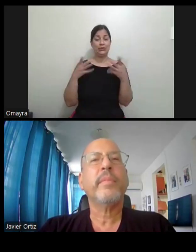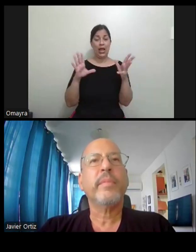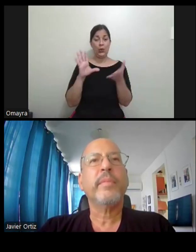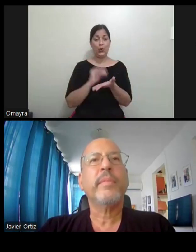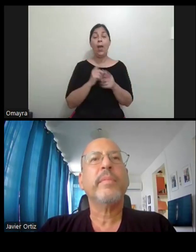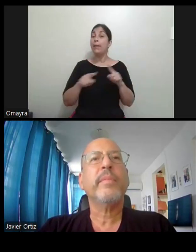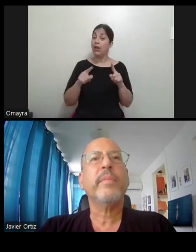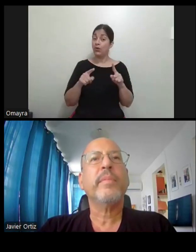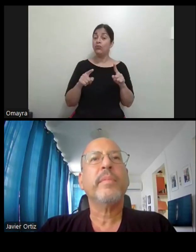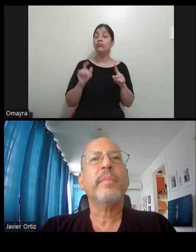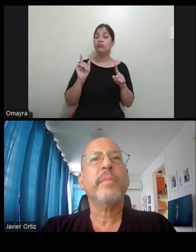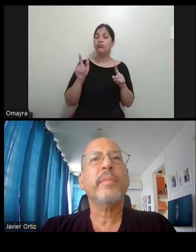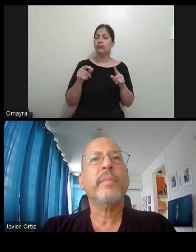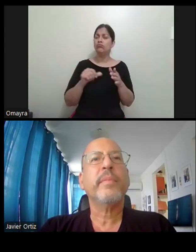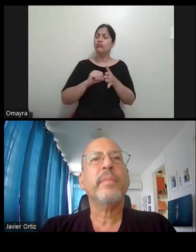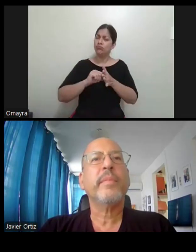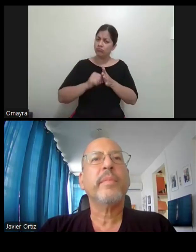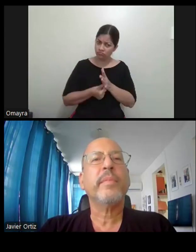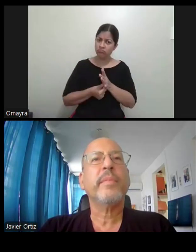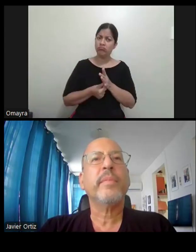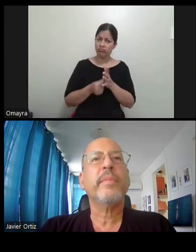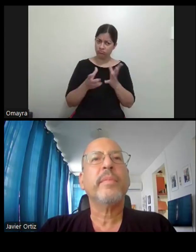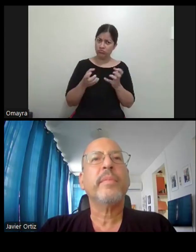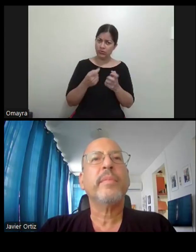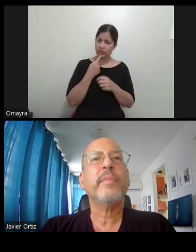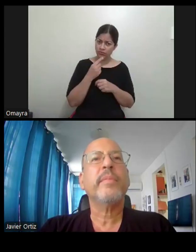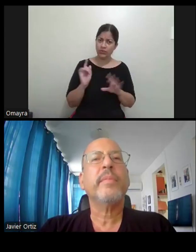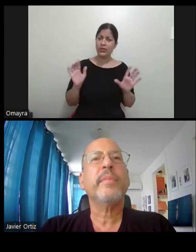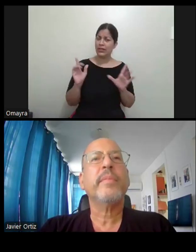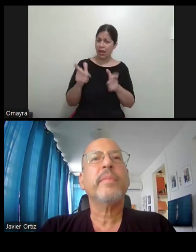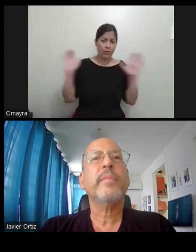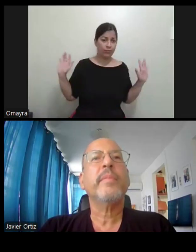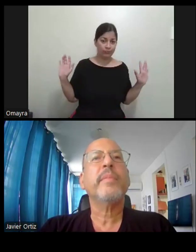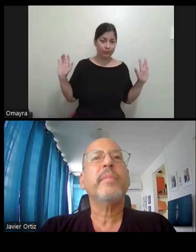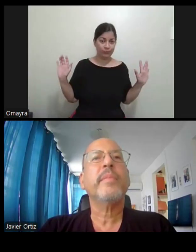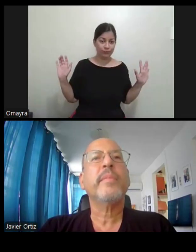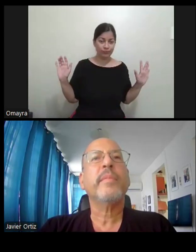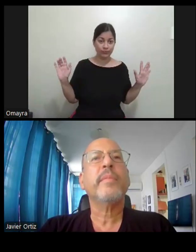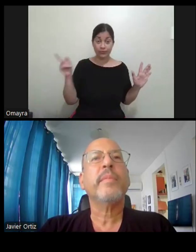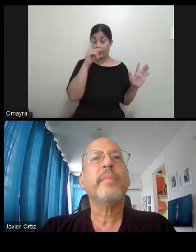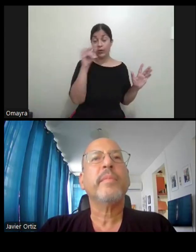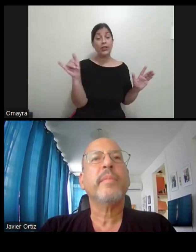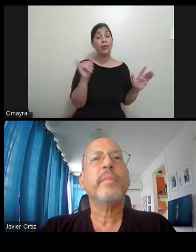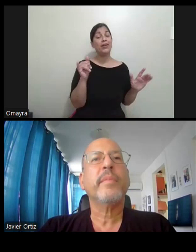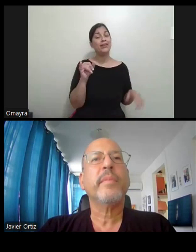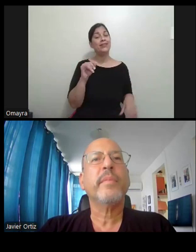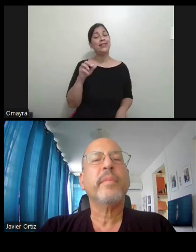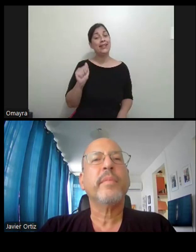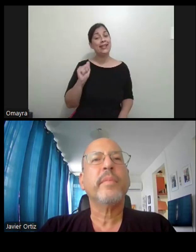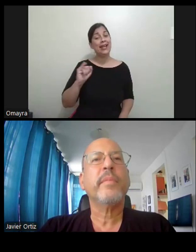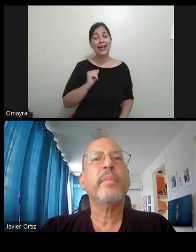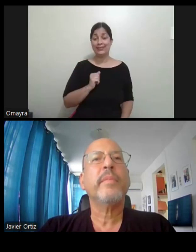una línea bien importante que quiero, tú sabes, como que mencionar ahí, abuelo de pájaro, porque también ahora está la inteligencia artificial y eso